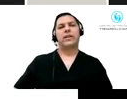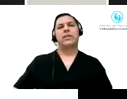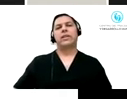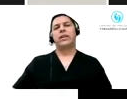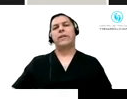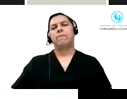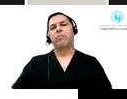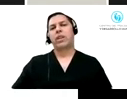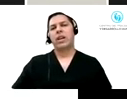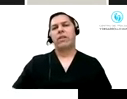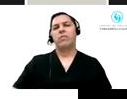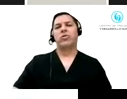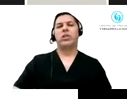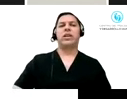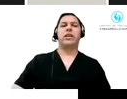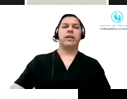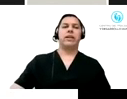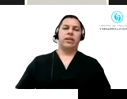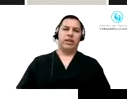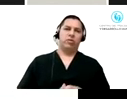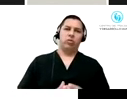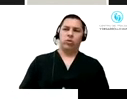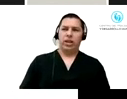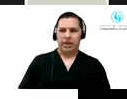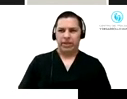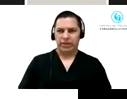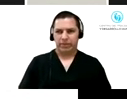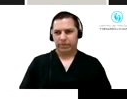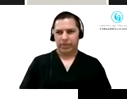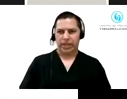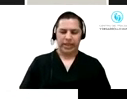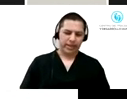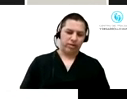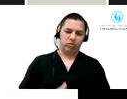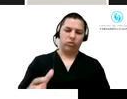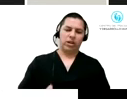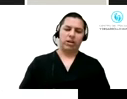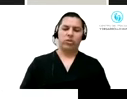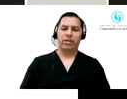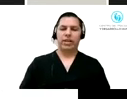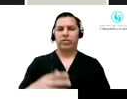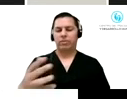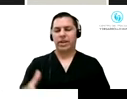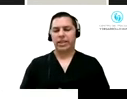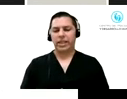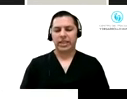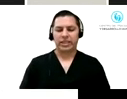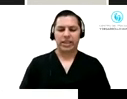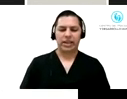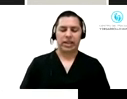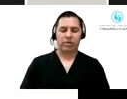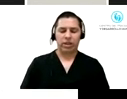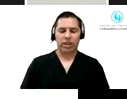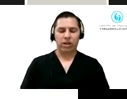nosotros, hablamos de cultura de paz, ¿verdad? Que incluso algunos hablan de que esto es parte del